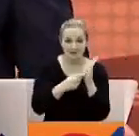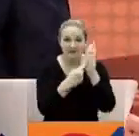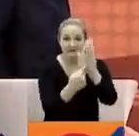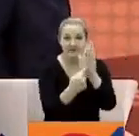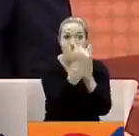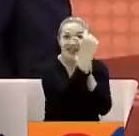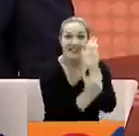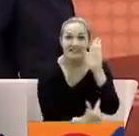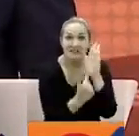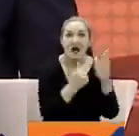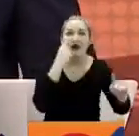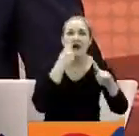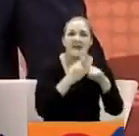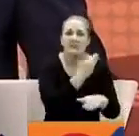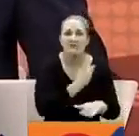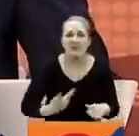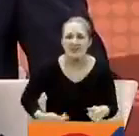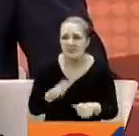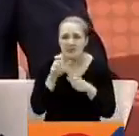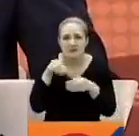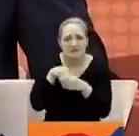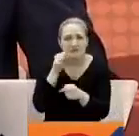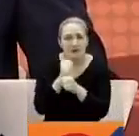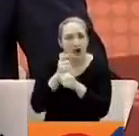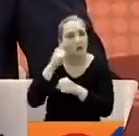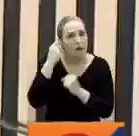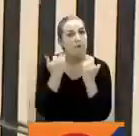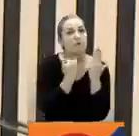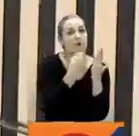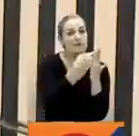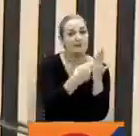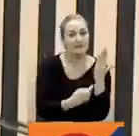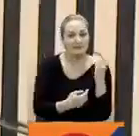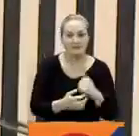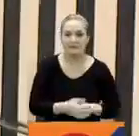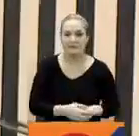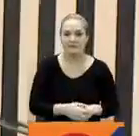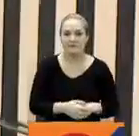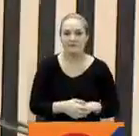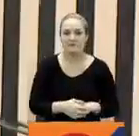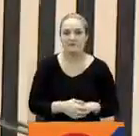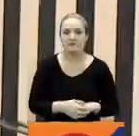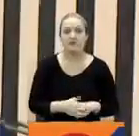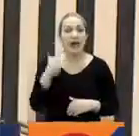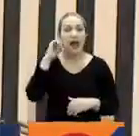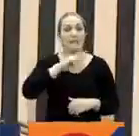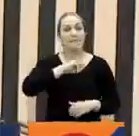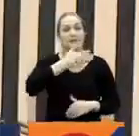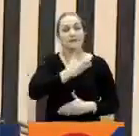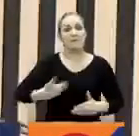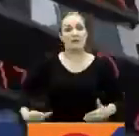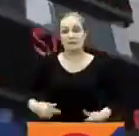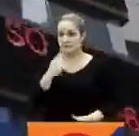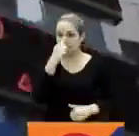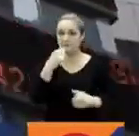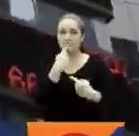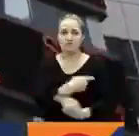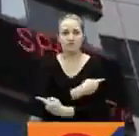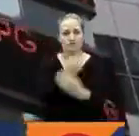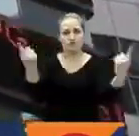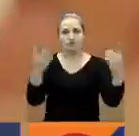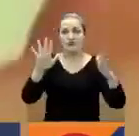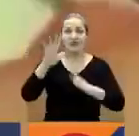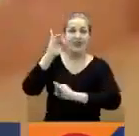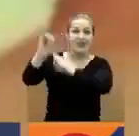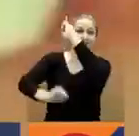lo vieron pues hay ex presidentes y funcionarios del gobierno a través de un comunicado la vicepresidenta ramírez explicó que la compañía en el